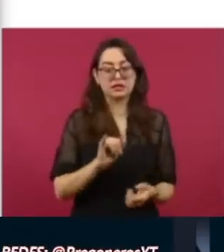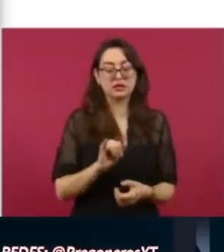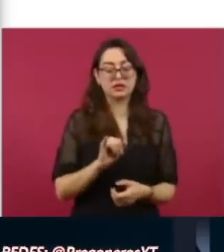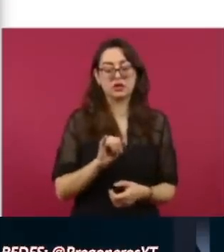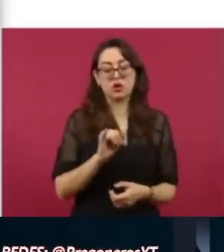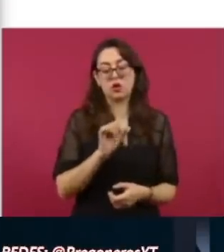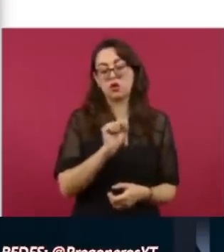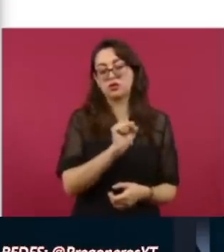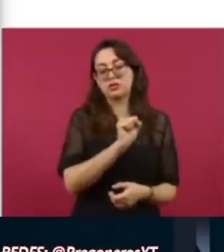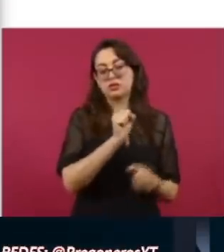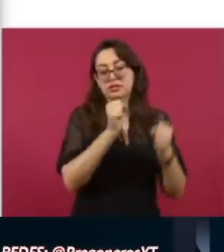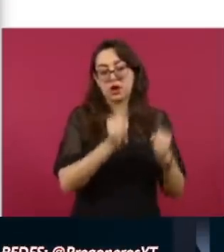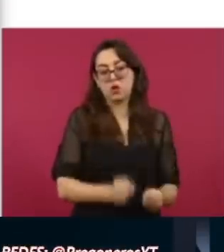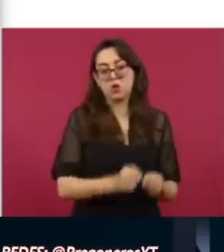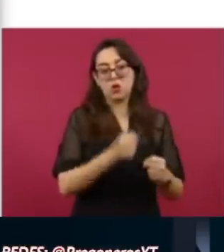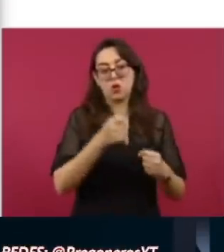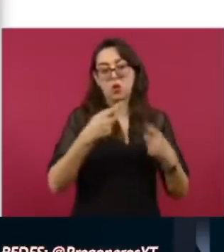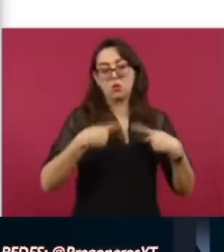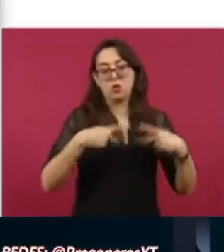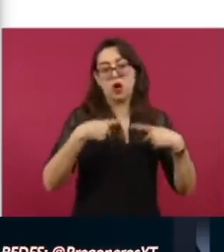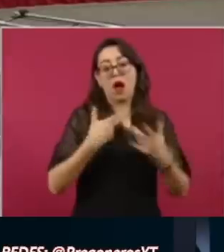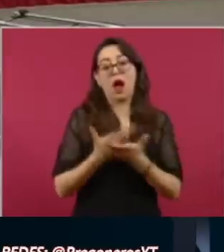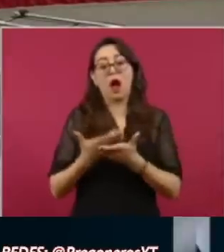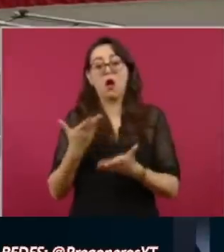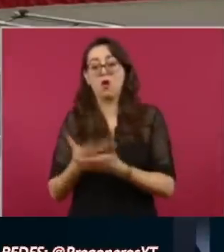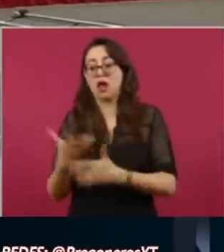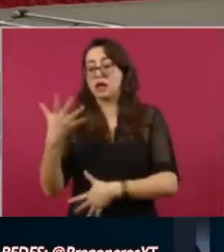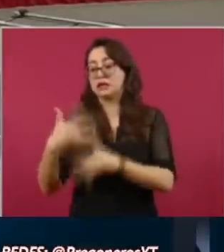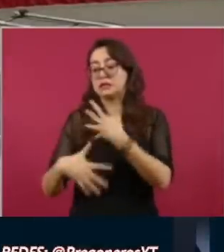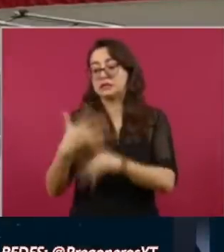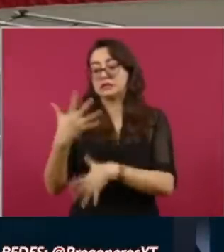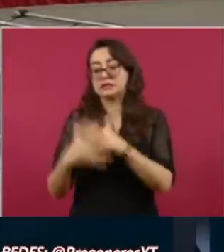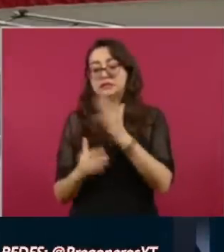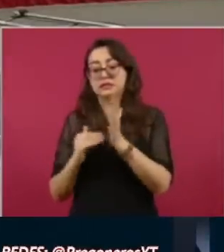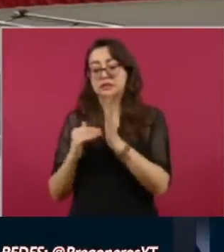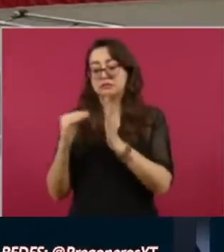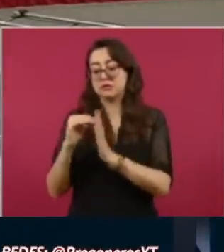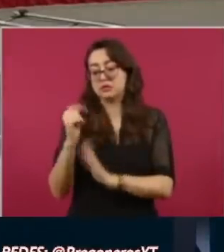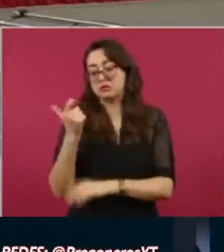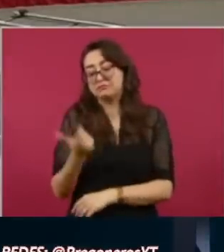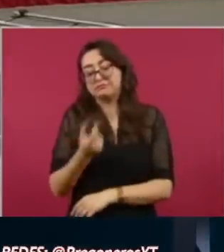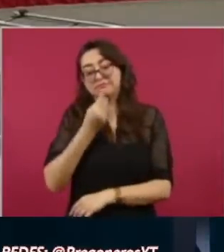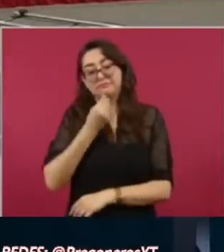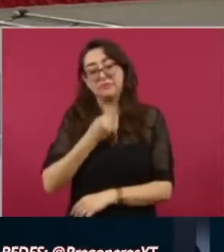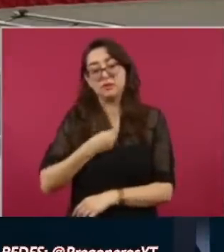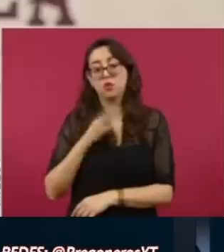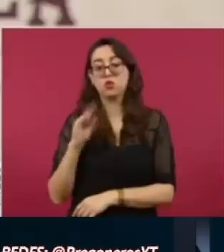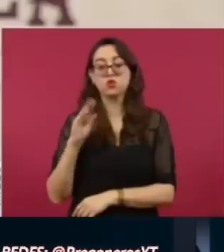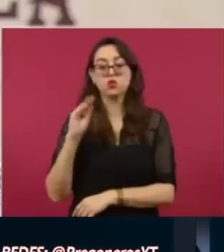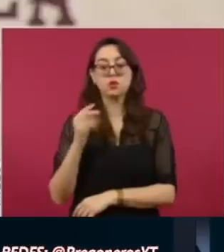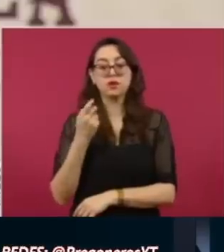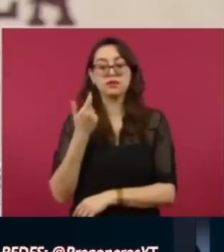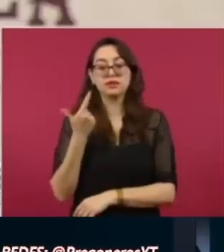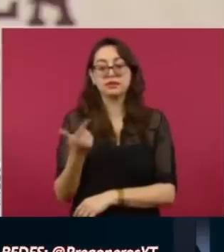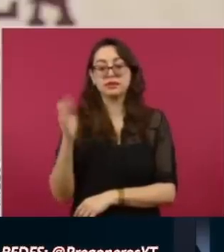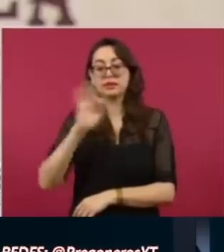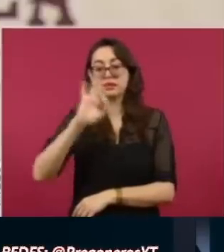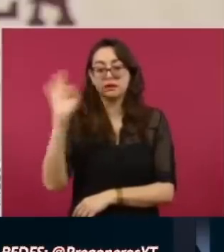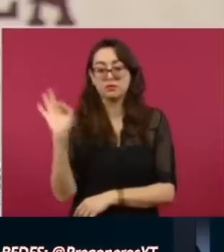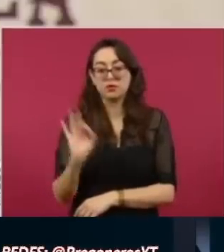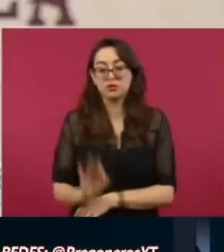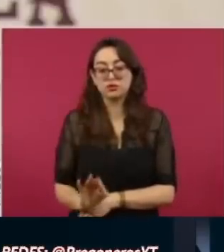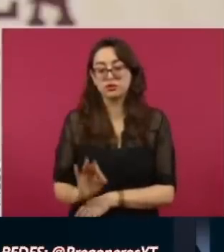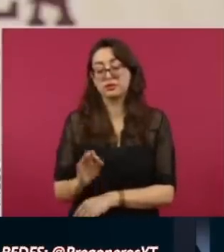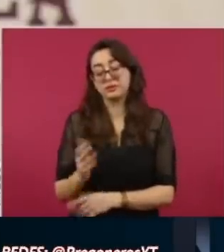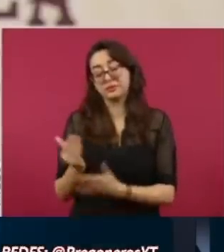2021 solo 15 millones de pesos reduciendo en 97% el gasto la 4T cuidando a los